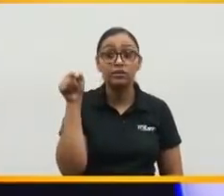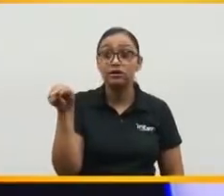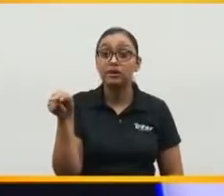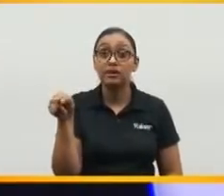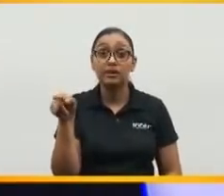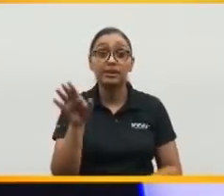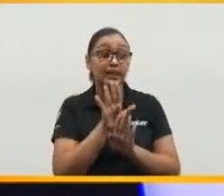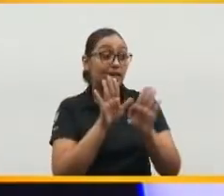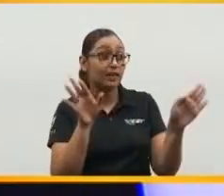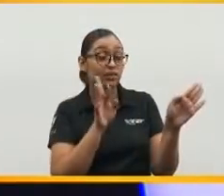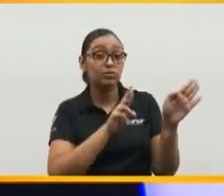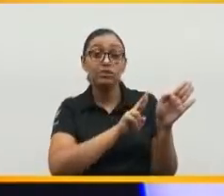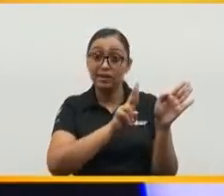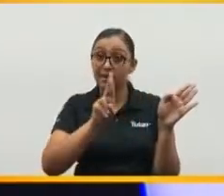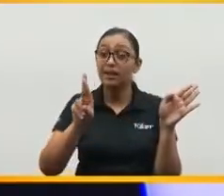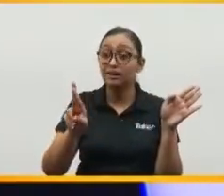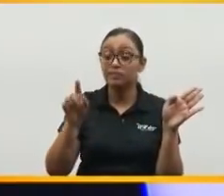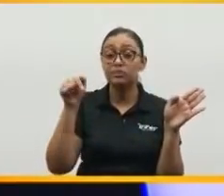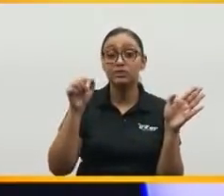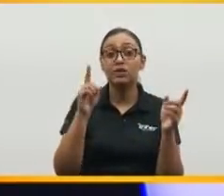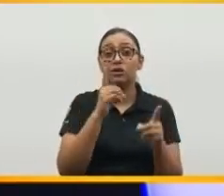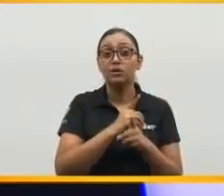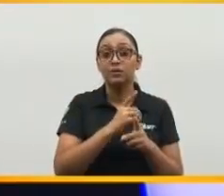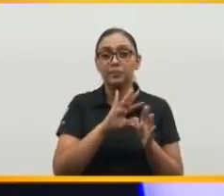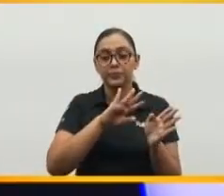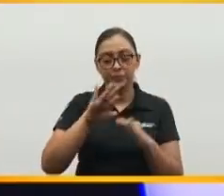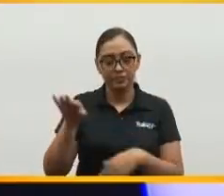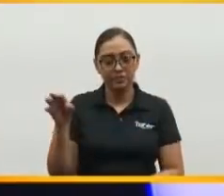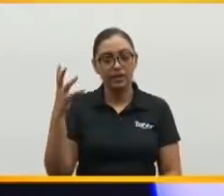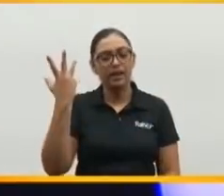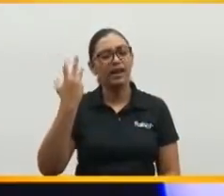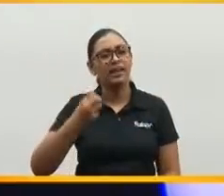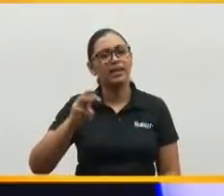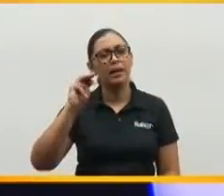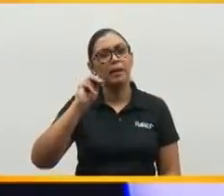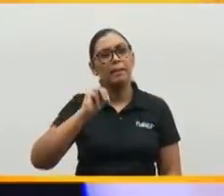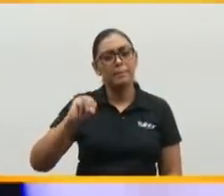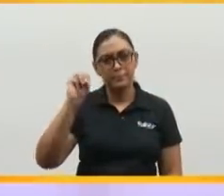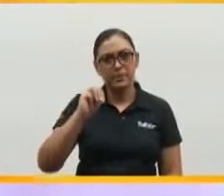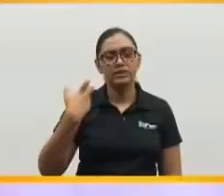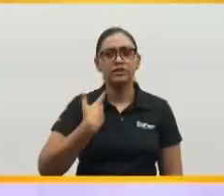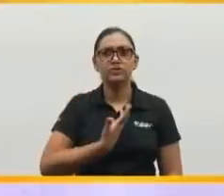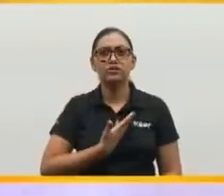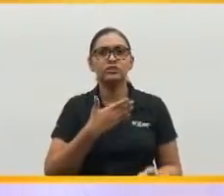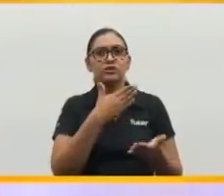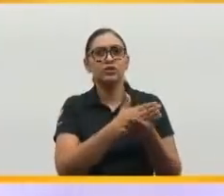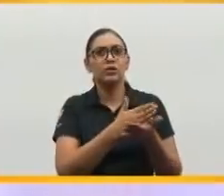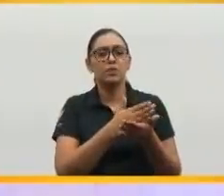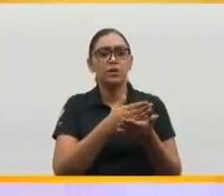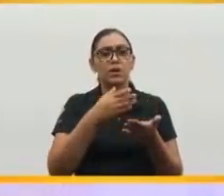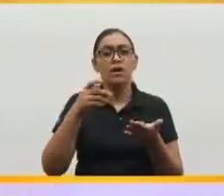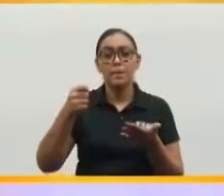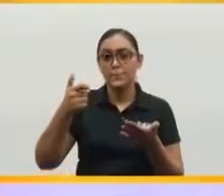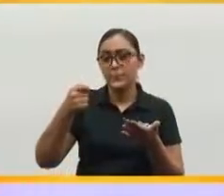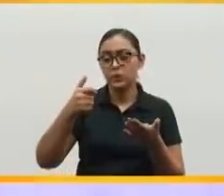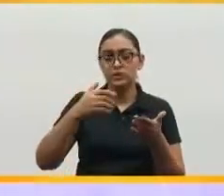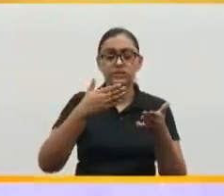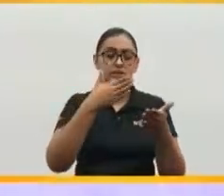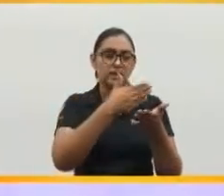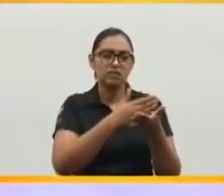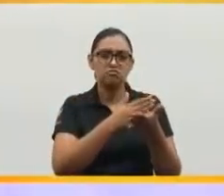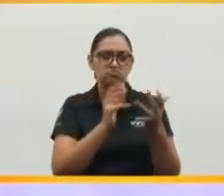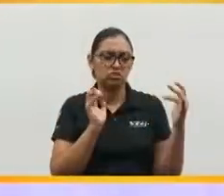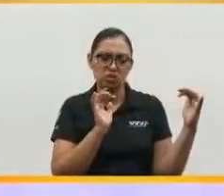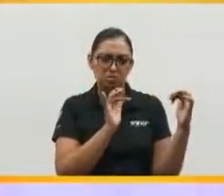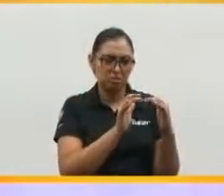necesitaban. El día martes estuvimos en la división de fronteras, en la PNC, con la gente de explosivos también en el mismo lugar, y con los de la humo en una sola